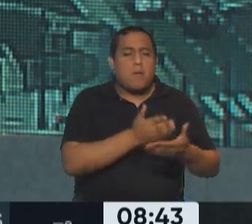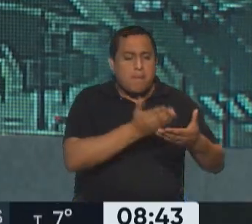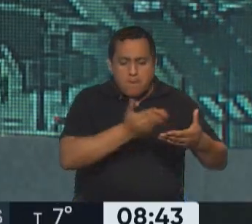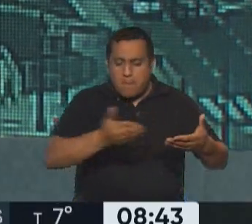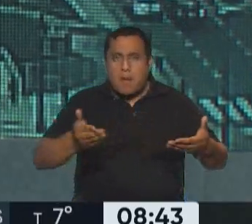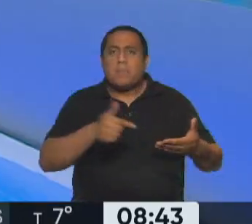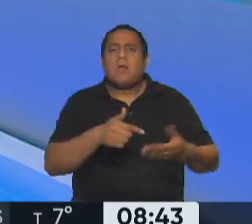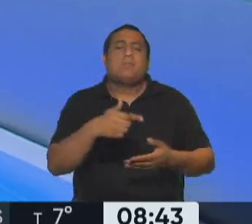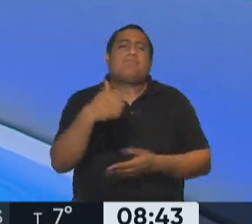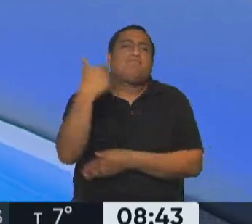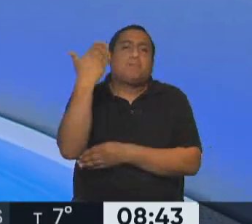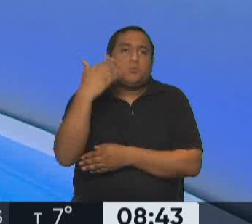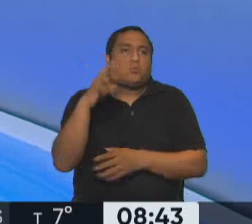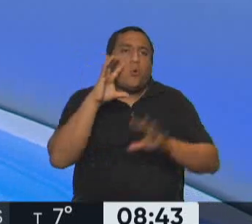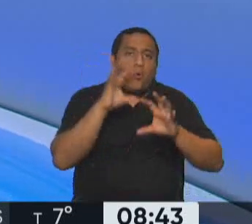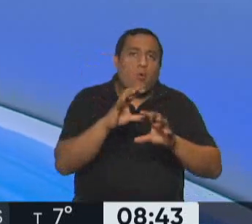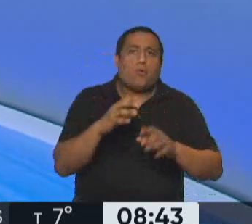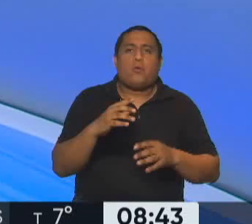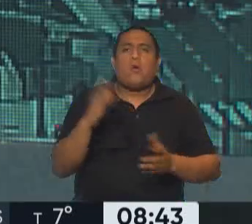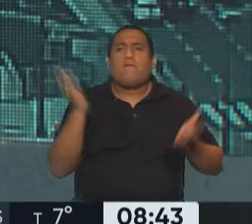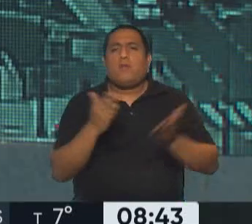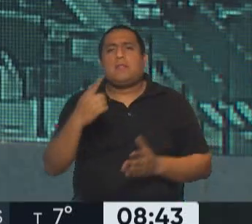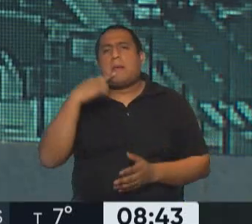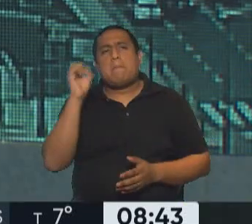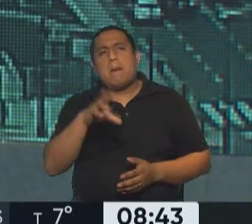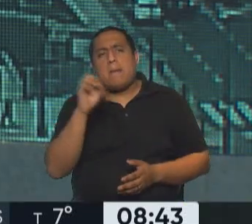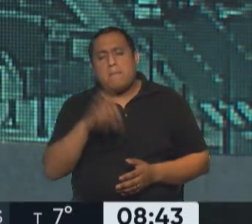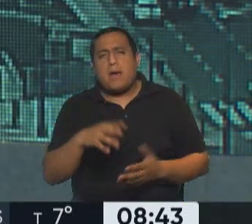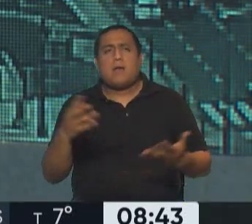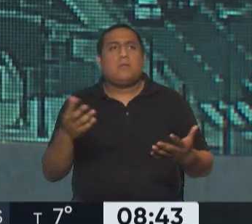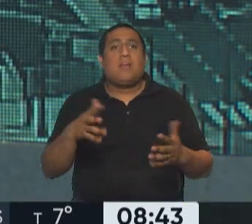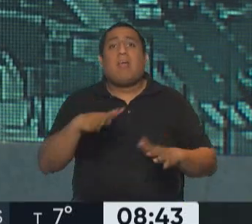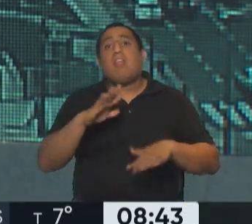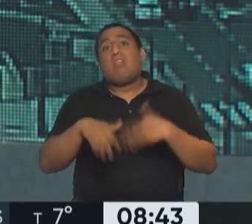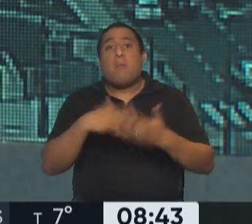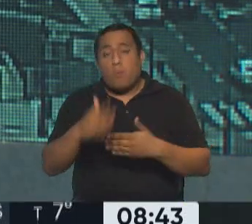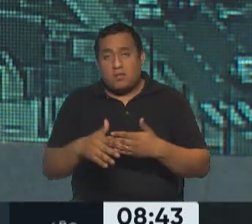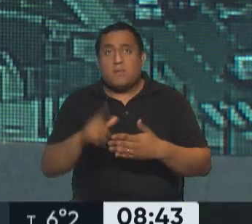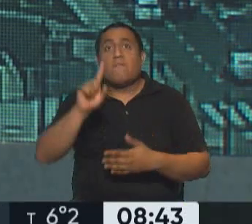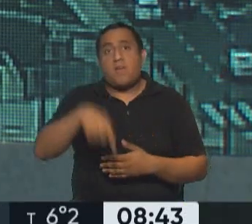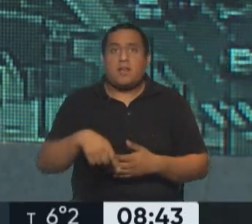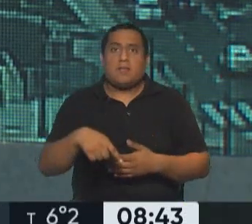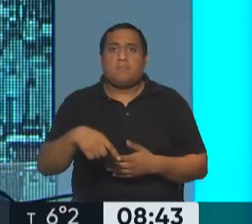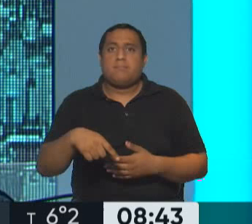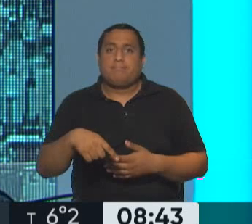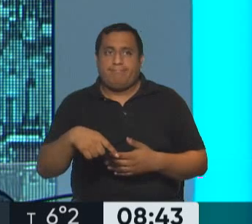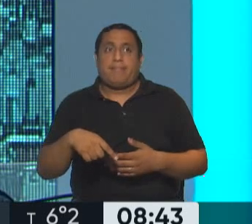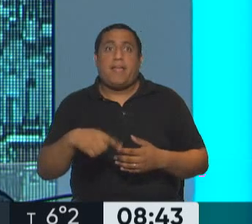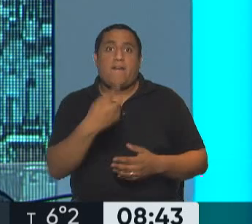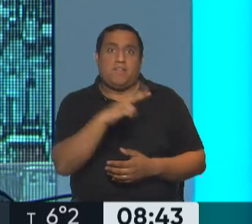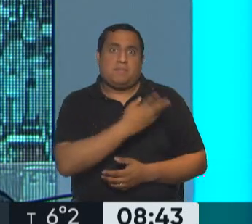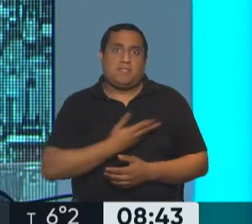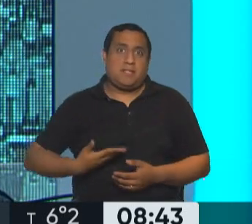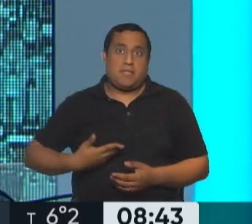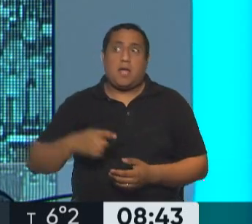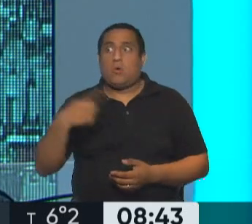discursos del odio, violencia verbal y que terminaron justamente con el intento de homicidio. Exactamente, y esa es la imagen